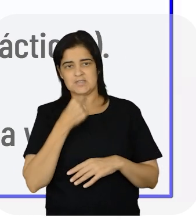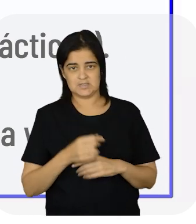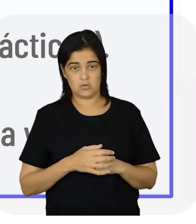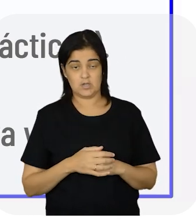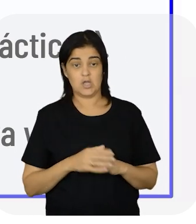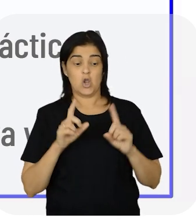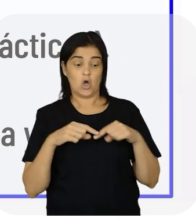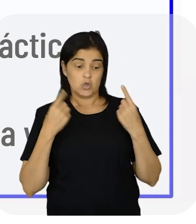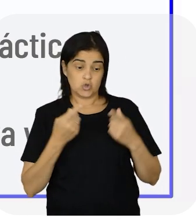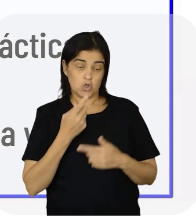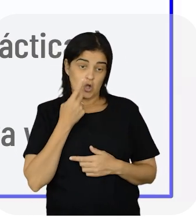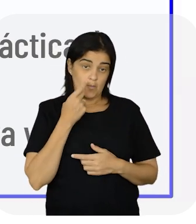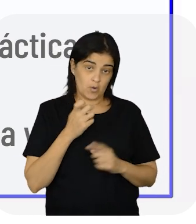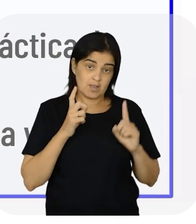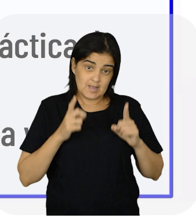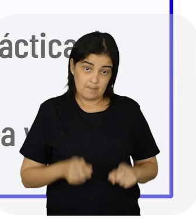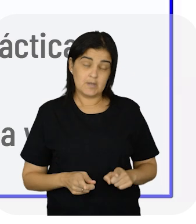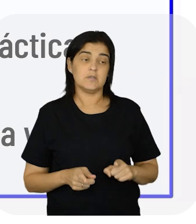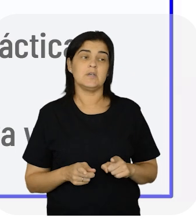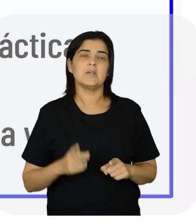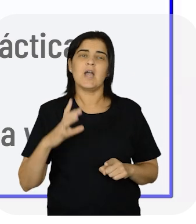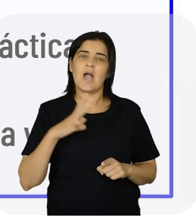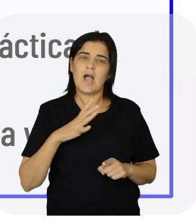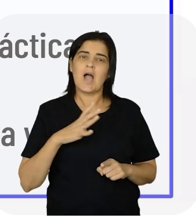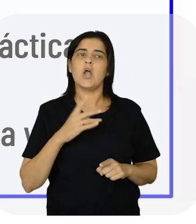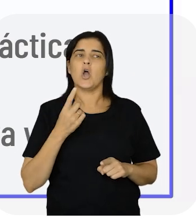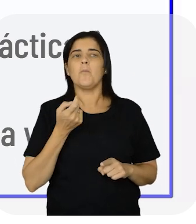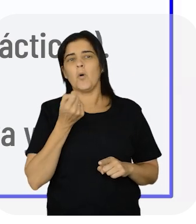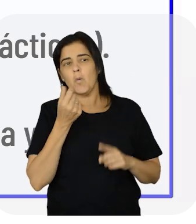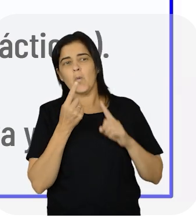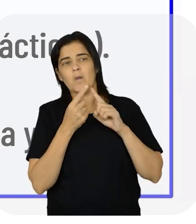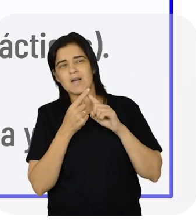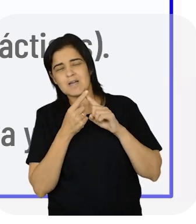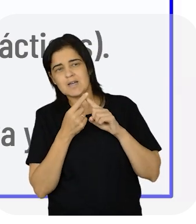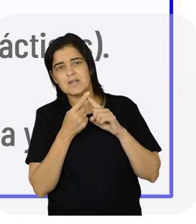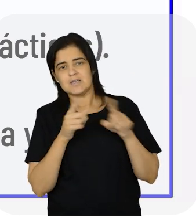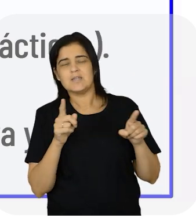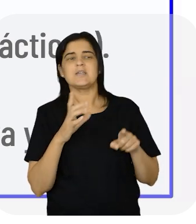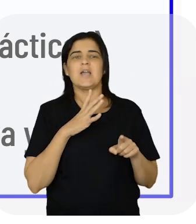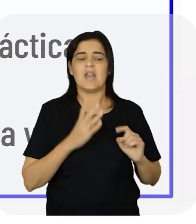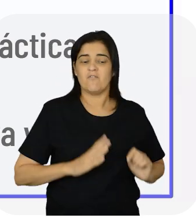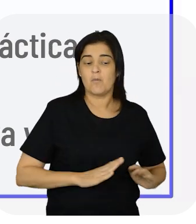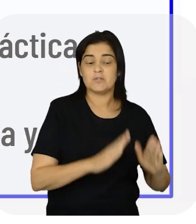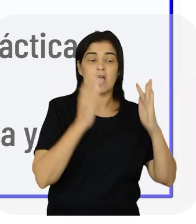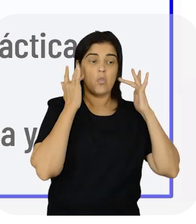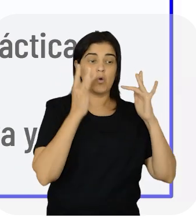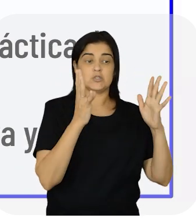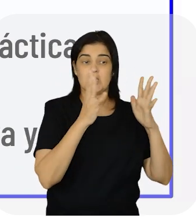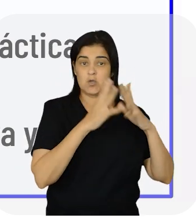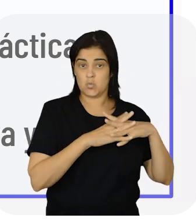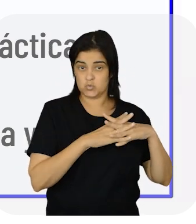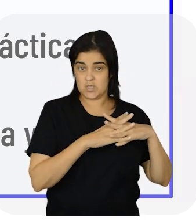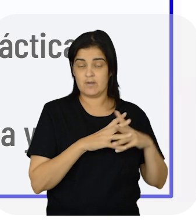Lo que nosotros encontramos que existe una grieta entre lo que es la formación en educación